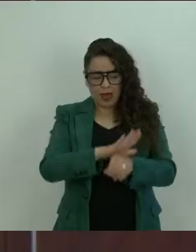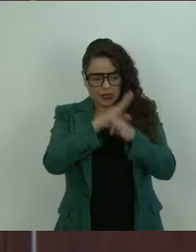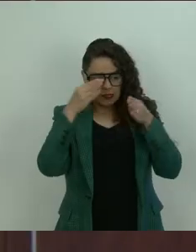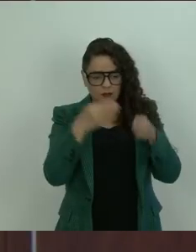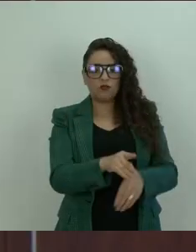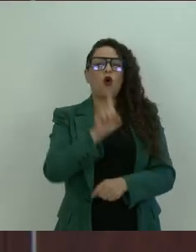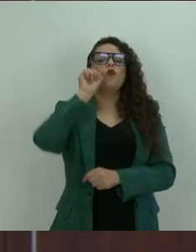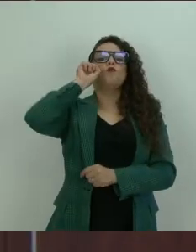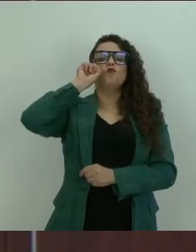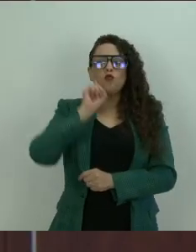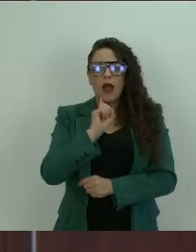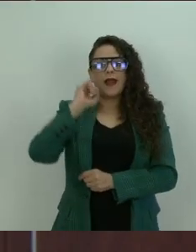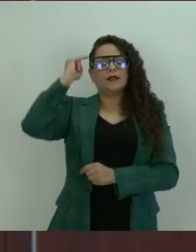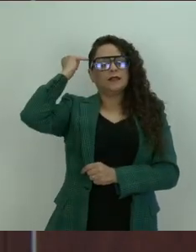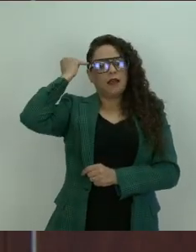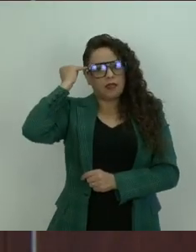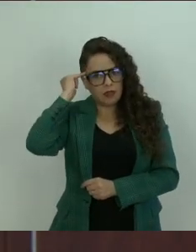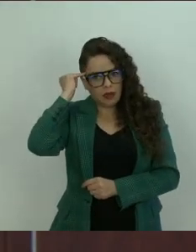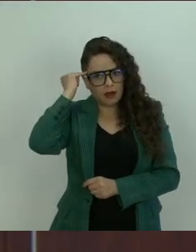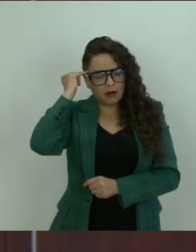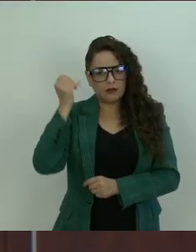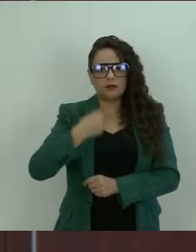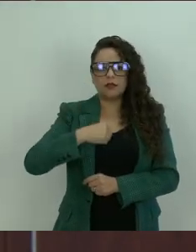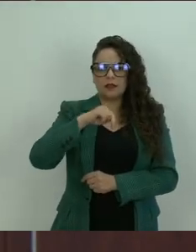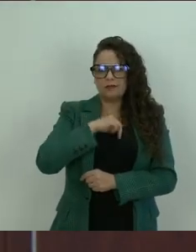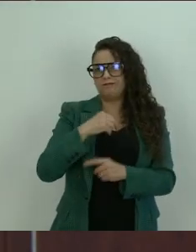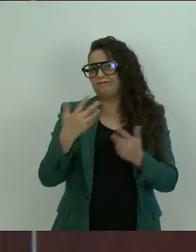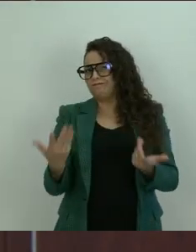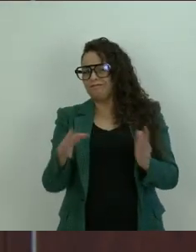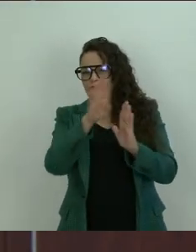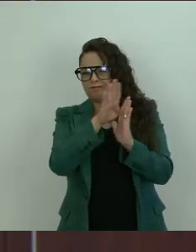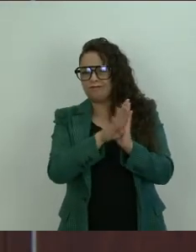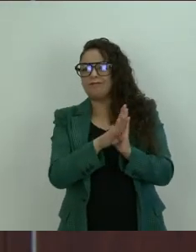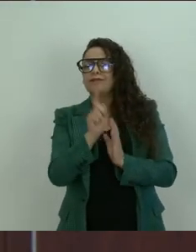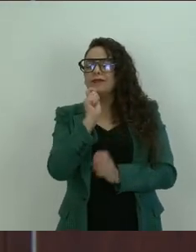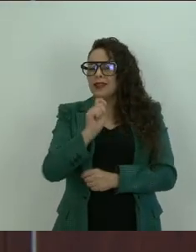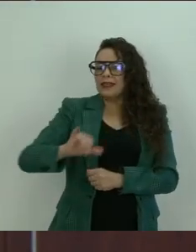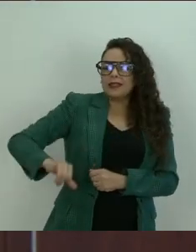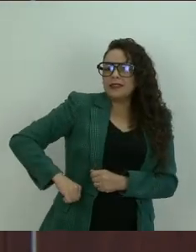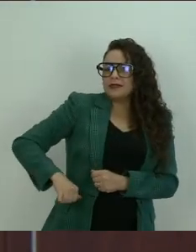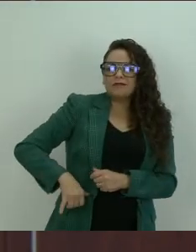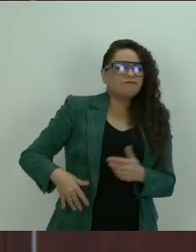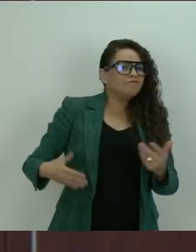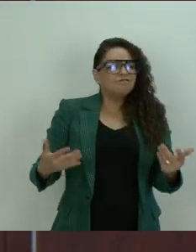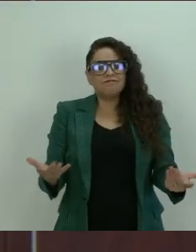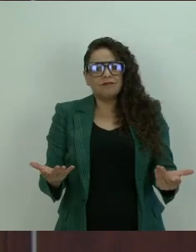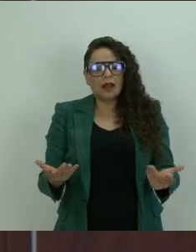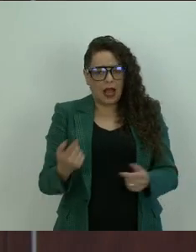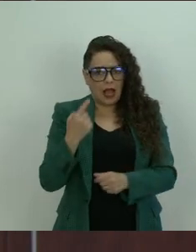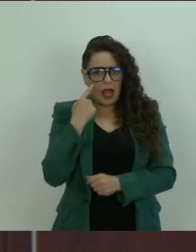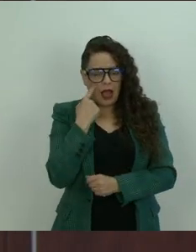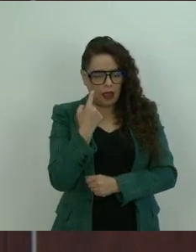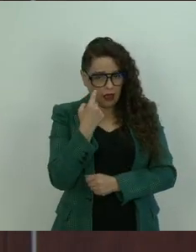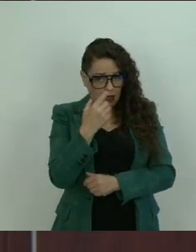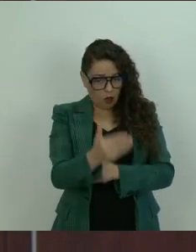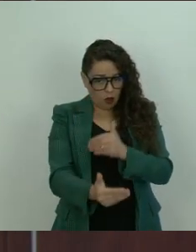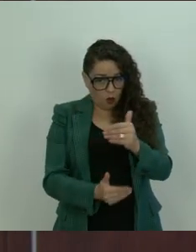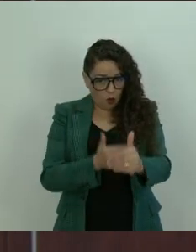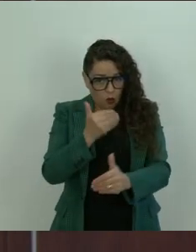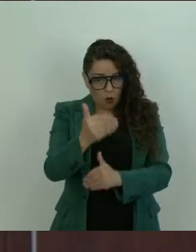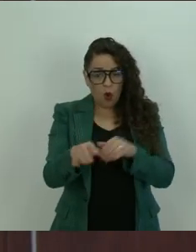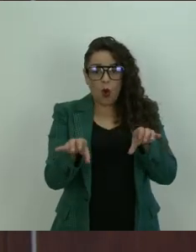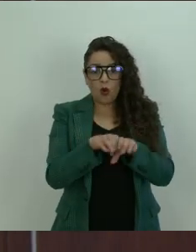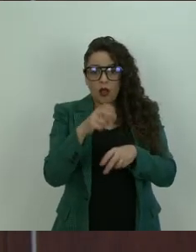indígenas. ¿Qué se busca con la Recomendación General? Se hace como un paso completo de todo lo que